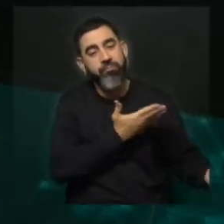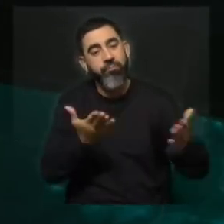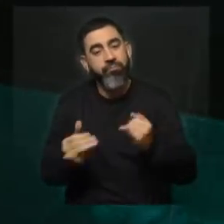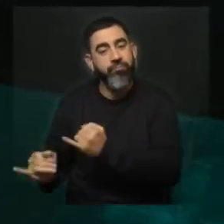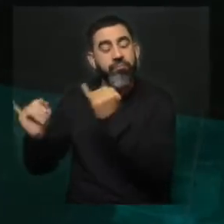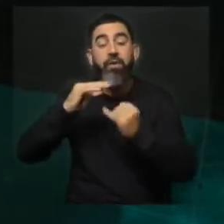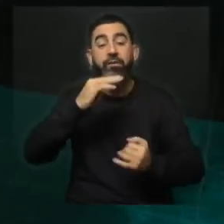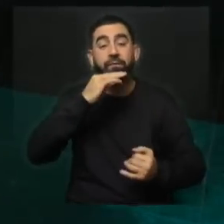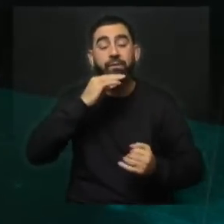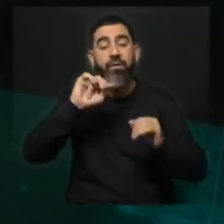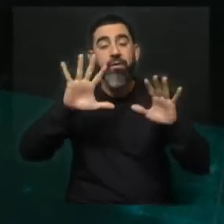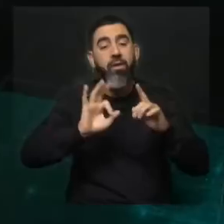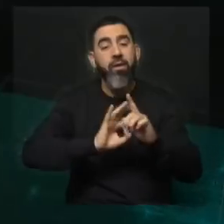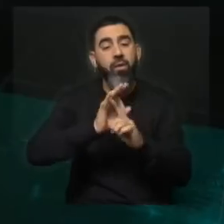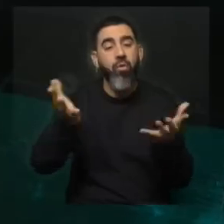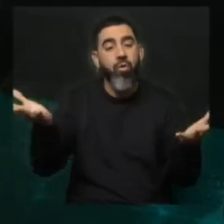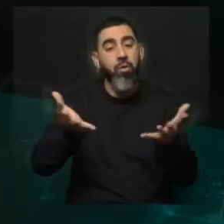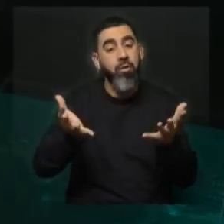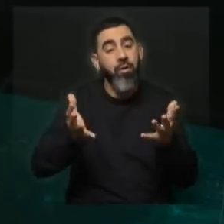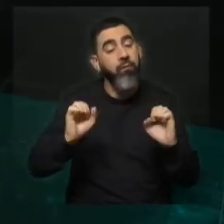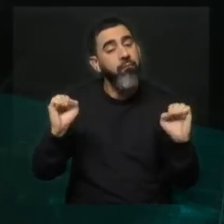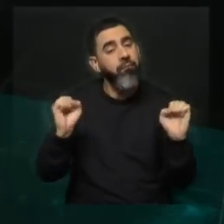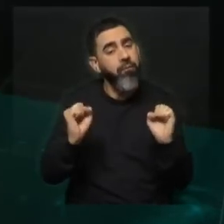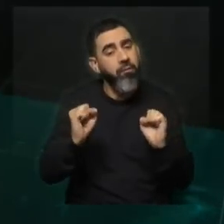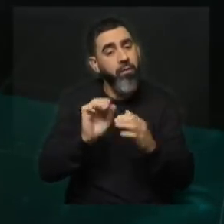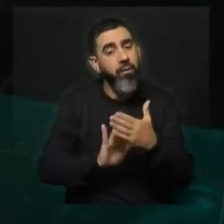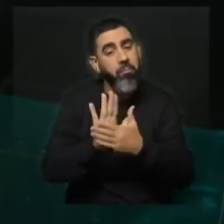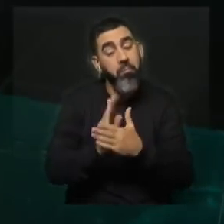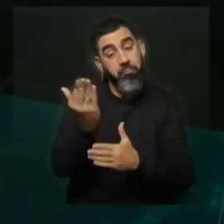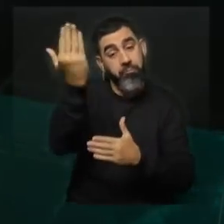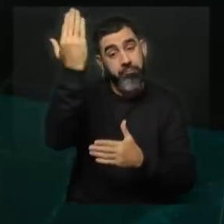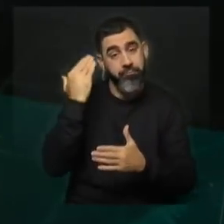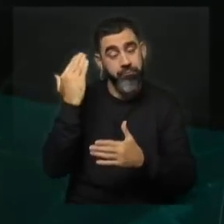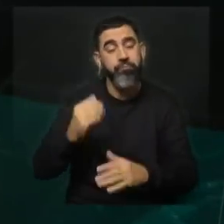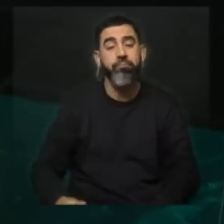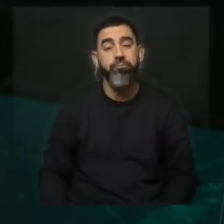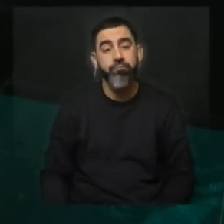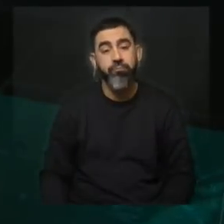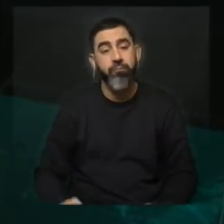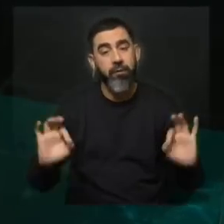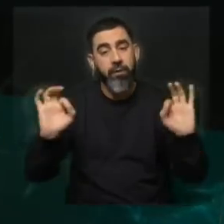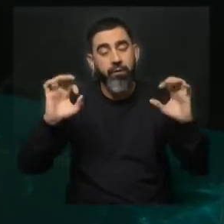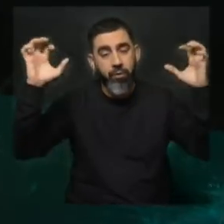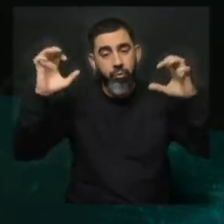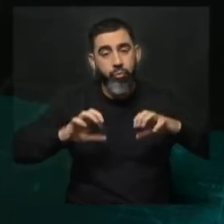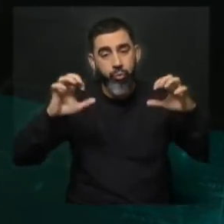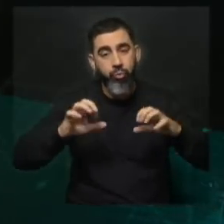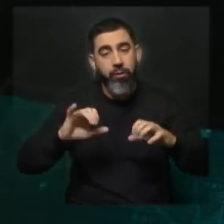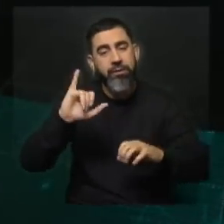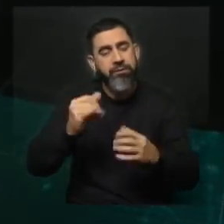en esta jornada de viernes con diez grados de temperatura bastante más fresco que las mañanas anteriores No sí lluvia